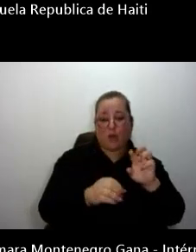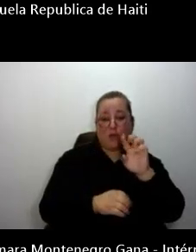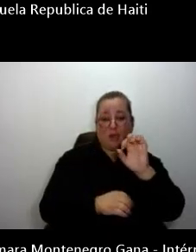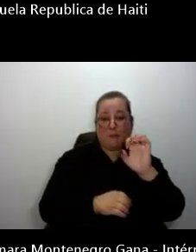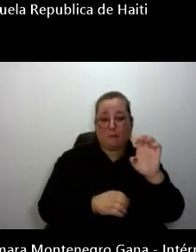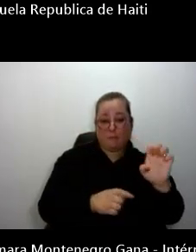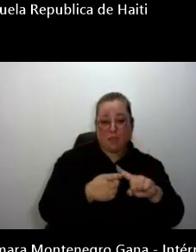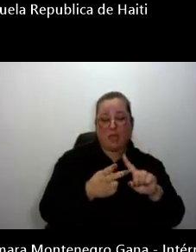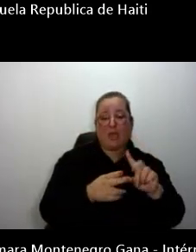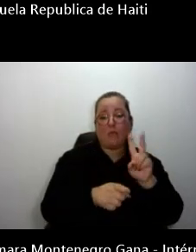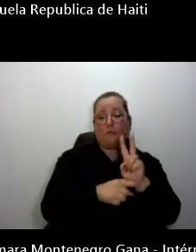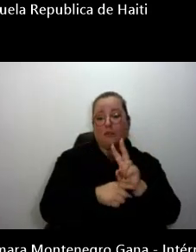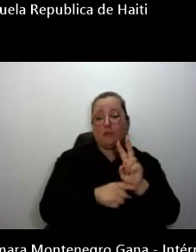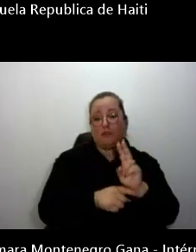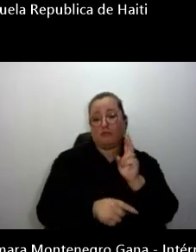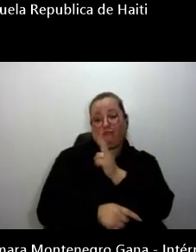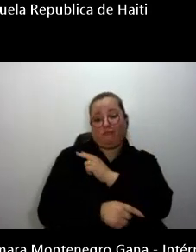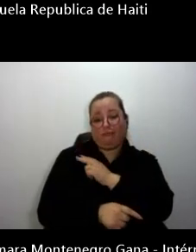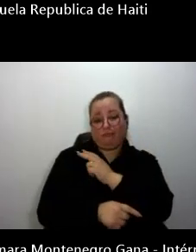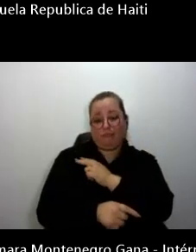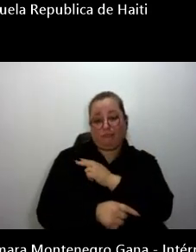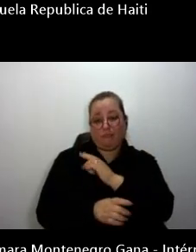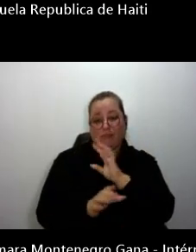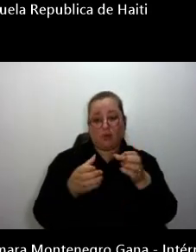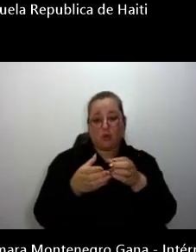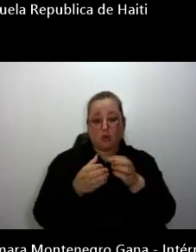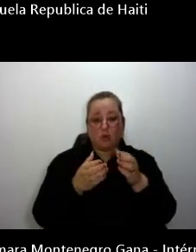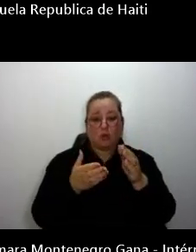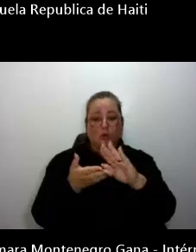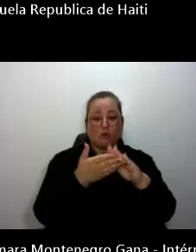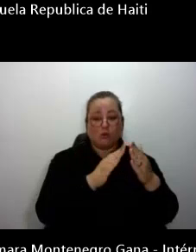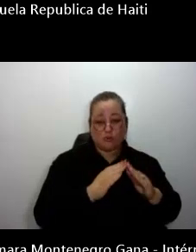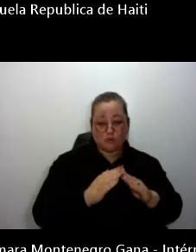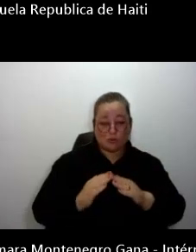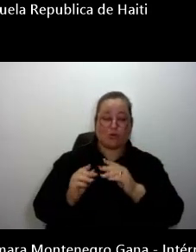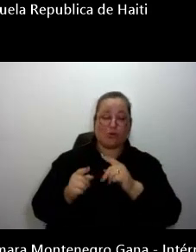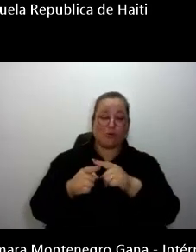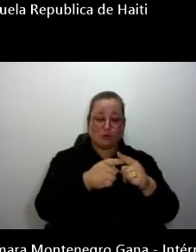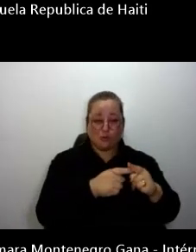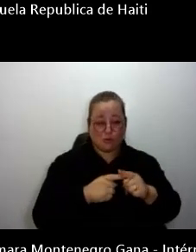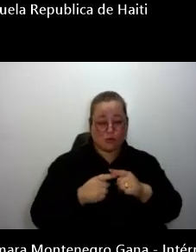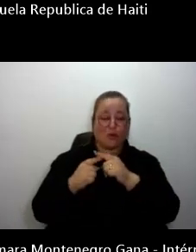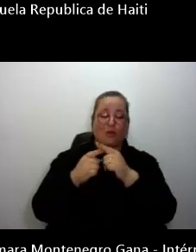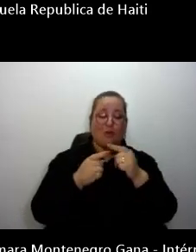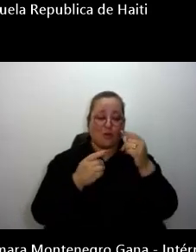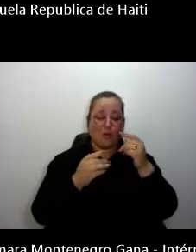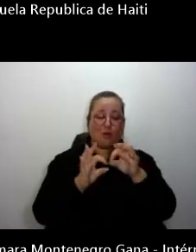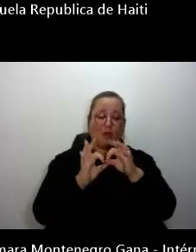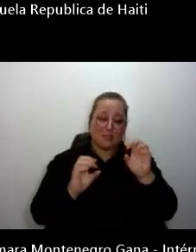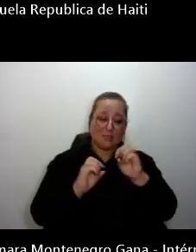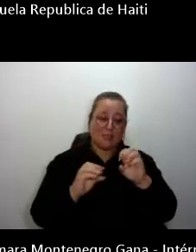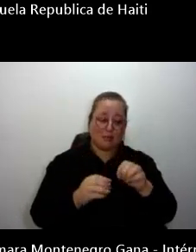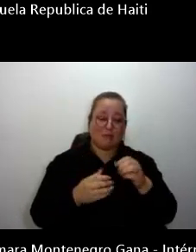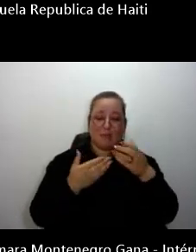jefe, un miembro del equipo psicosocioeducativo y un miembro del equipo directivo. Pero esto no